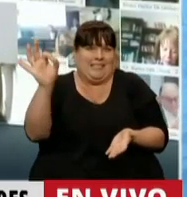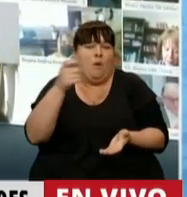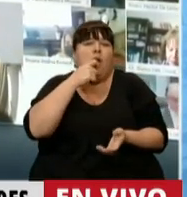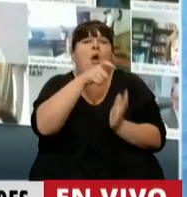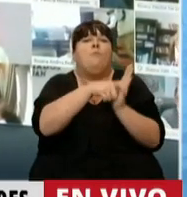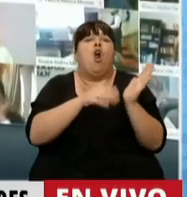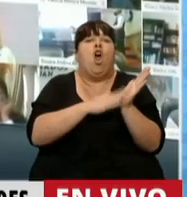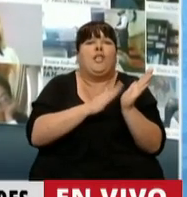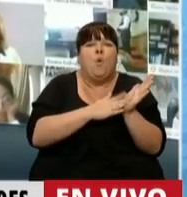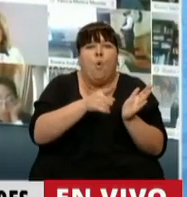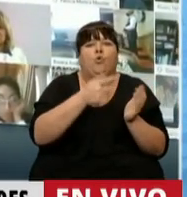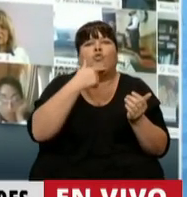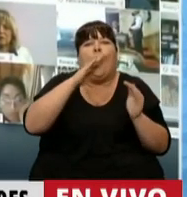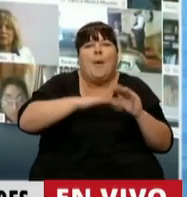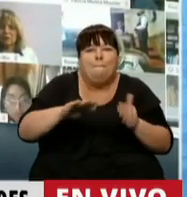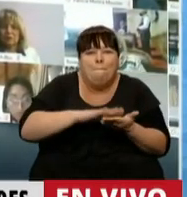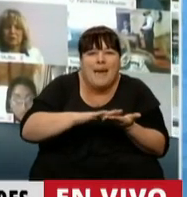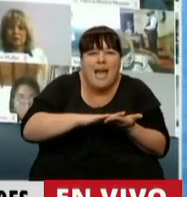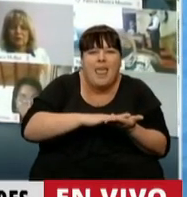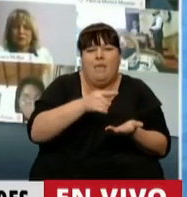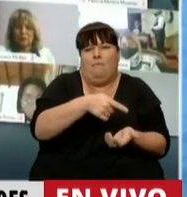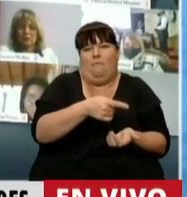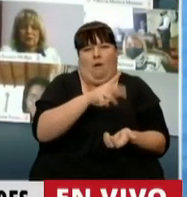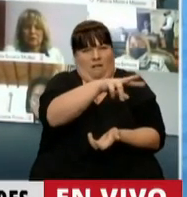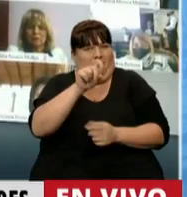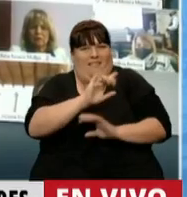los monotributistas de las categorías más bajas,